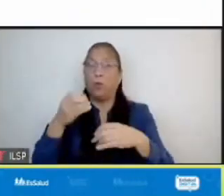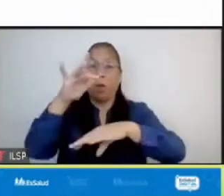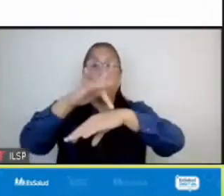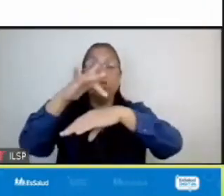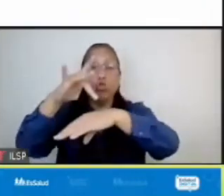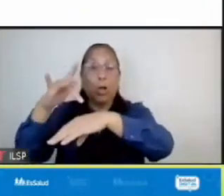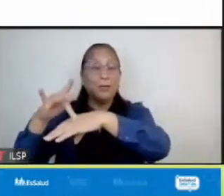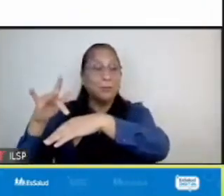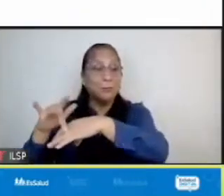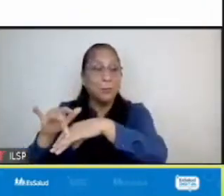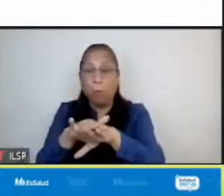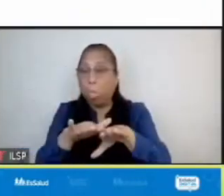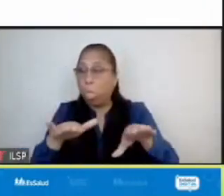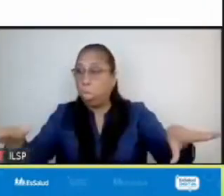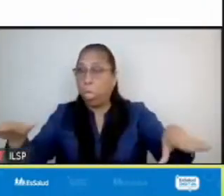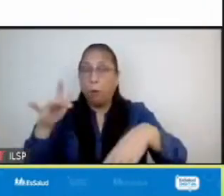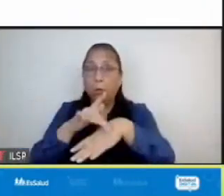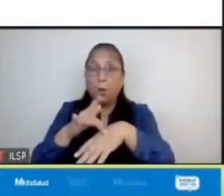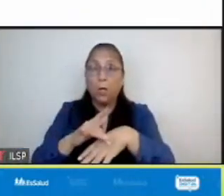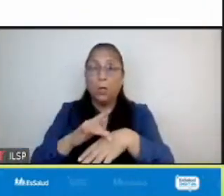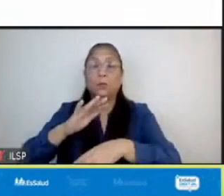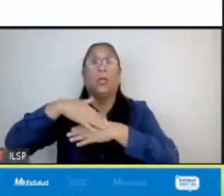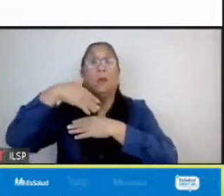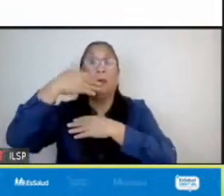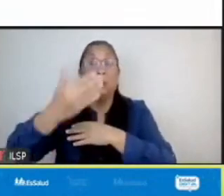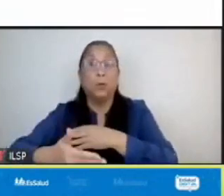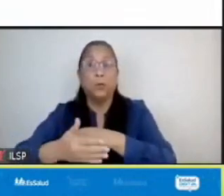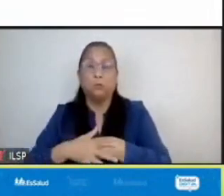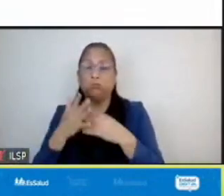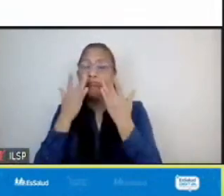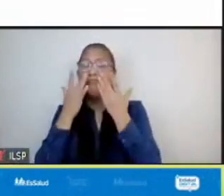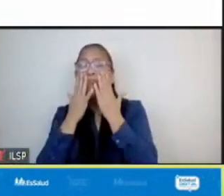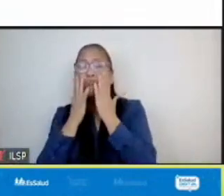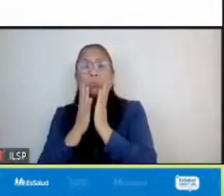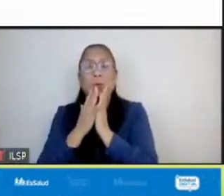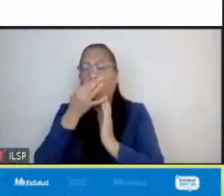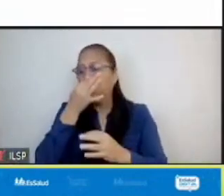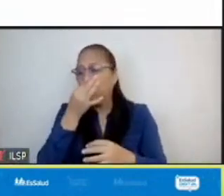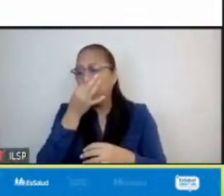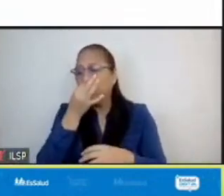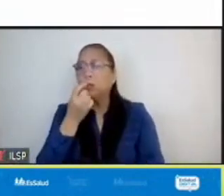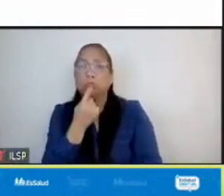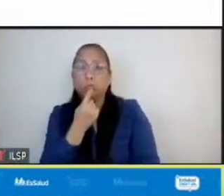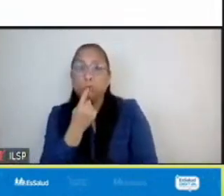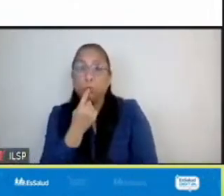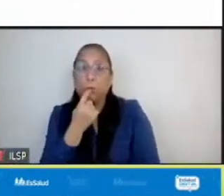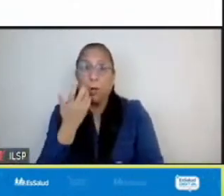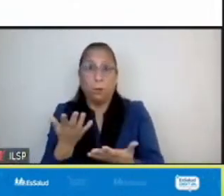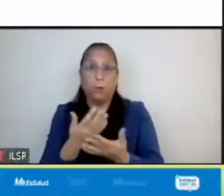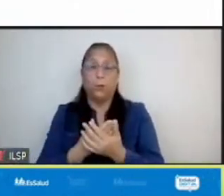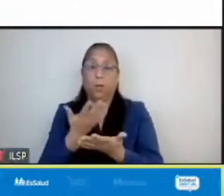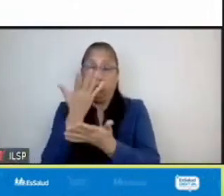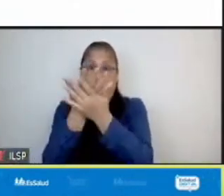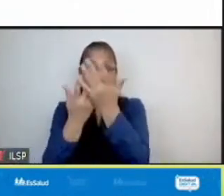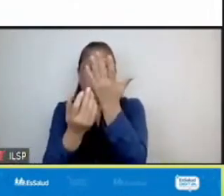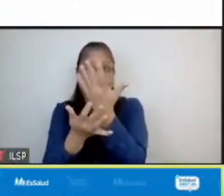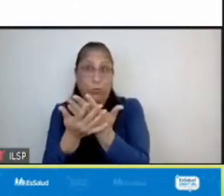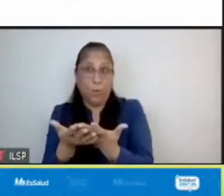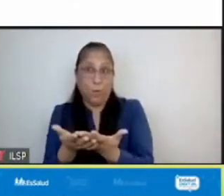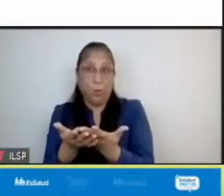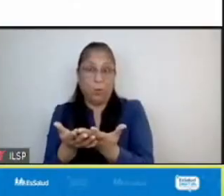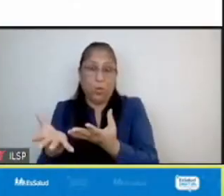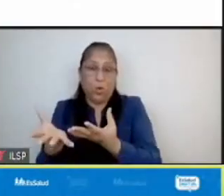superficie y después de tocar la superficie, se toca la cara, se toca la nariz, se toca la boca. Entonces, uno lleva con sus manos el